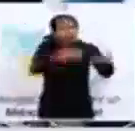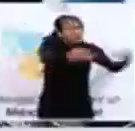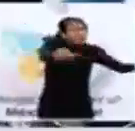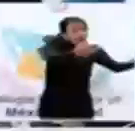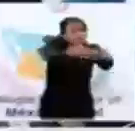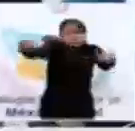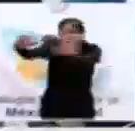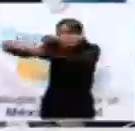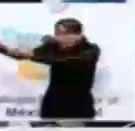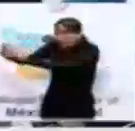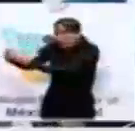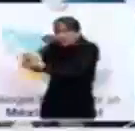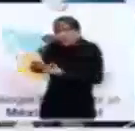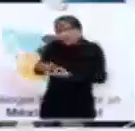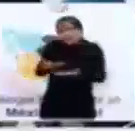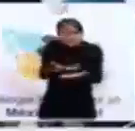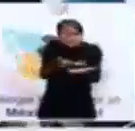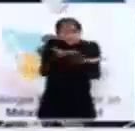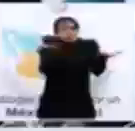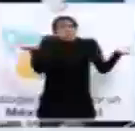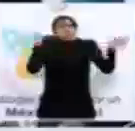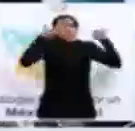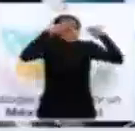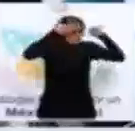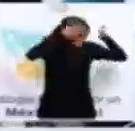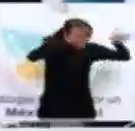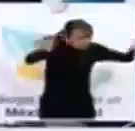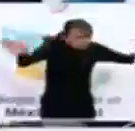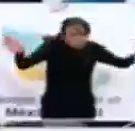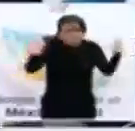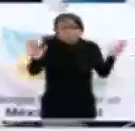en estas actividades de extensionismo y en estas